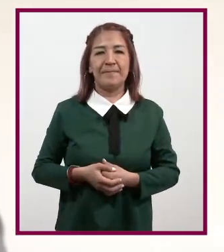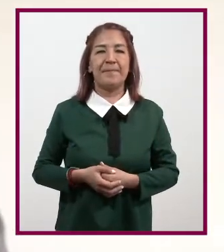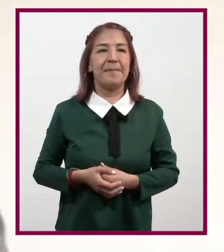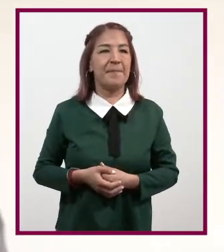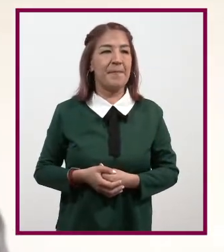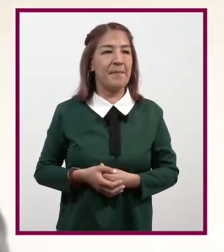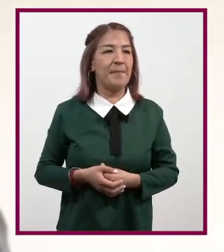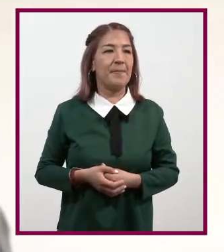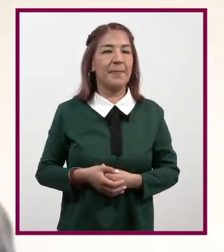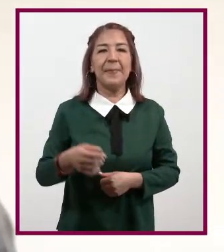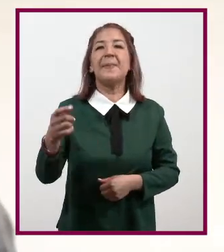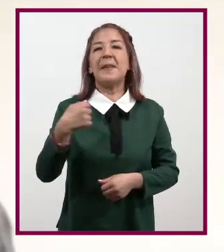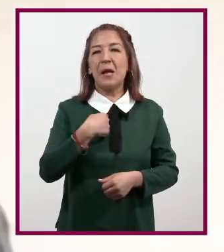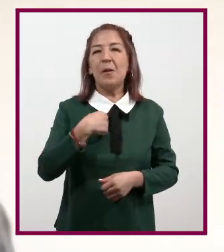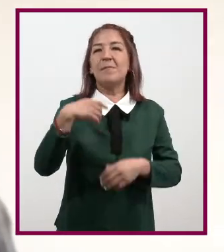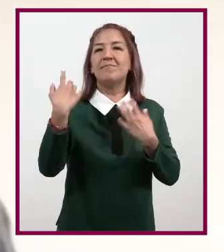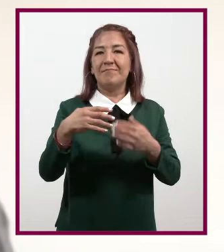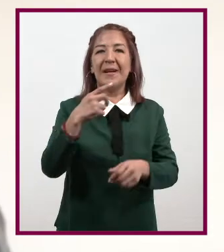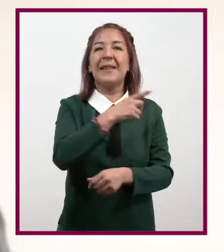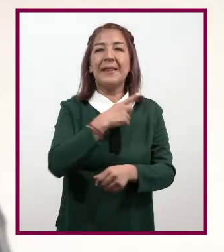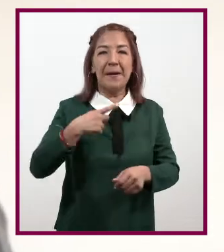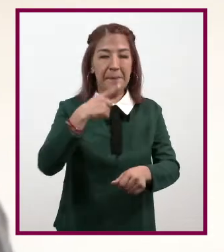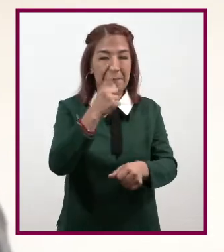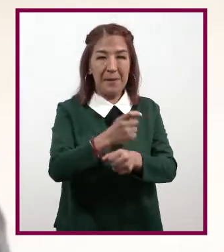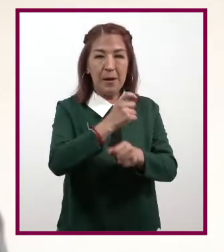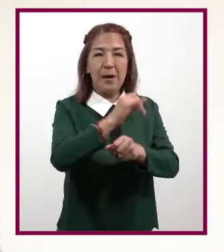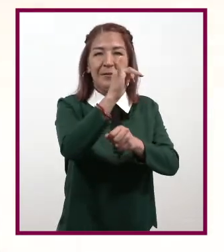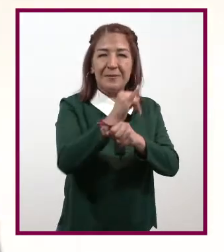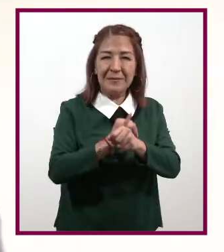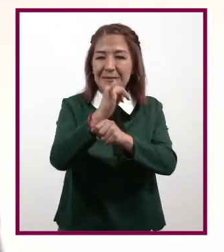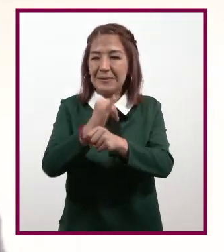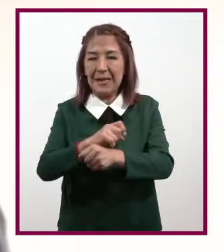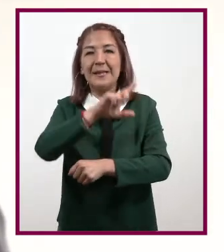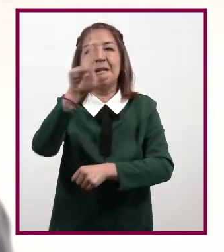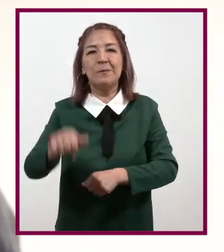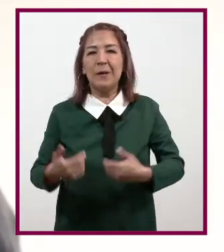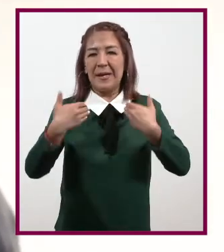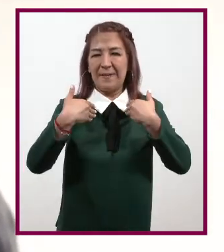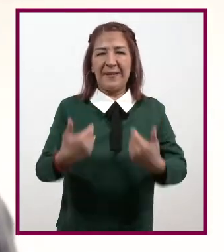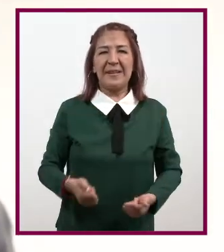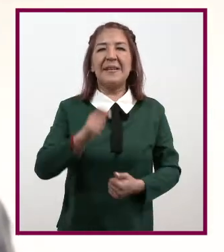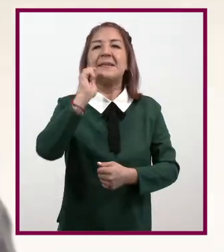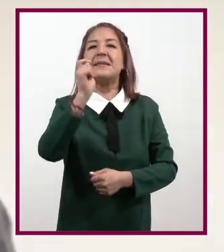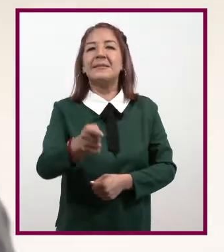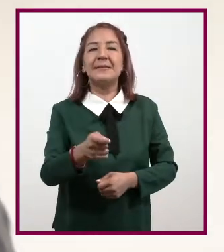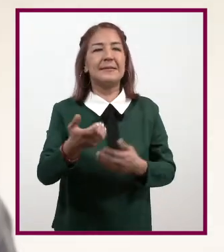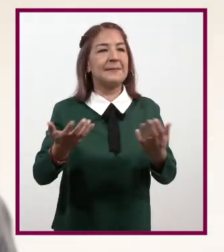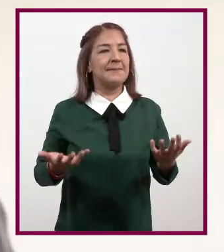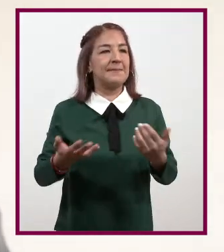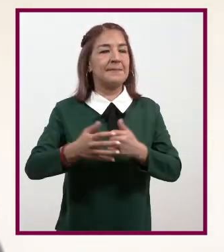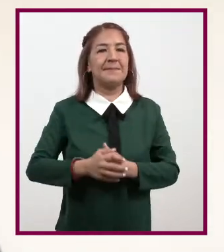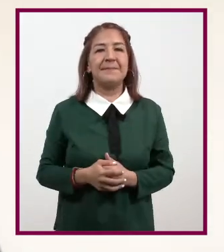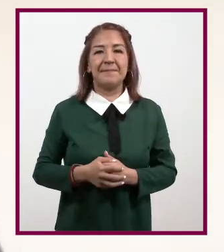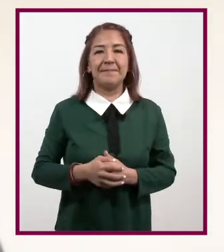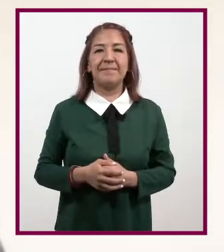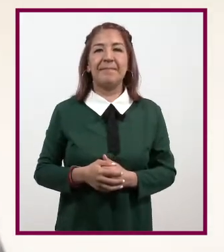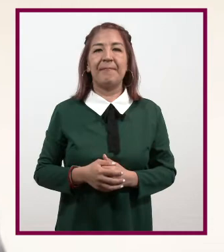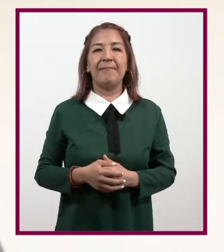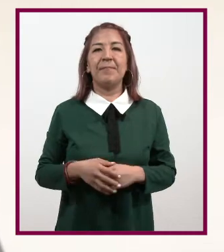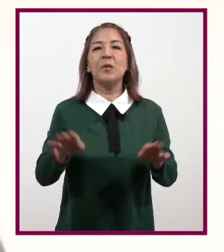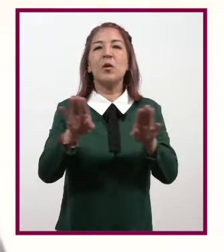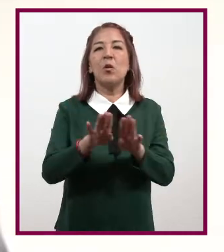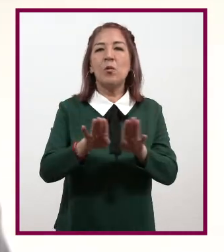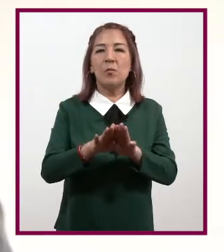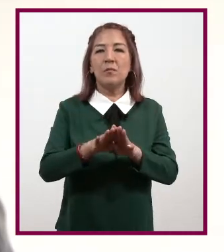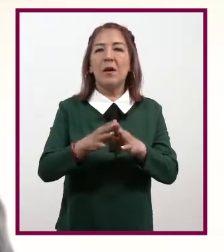gran investigación, y trato de entender lo que significaría el concepto de editar. ¿Qué significa